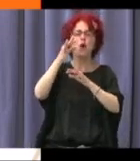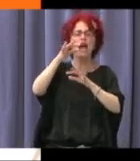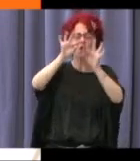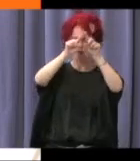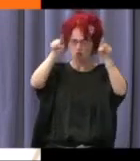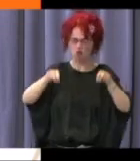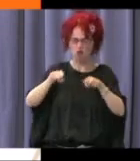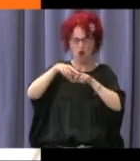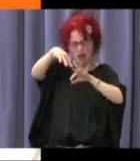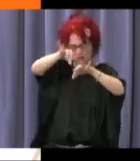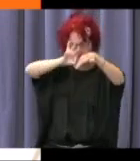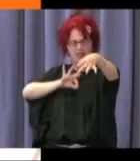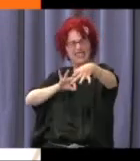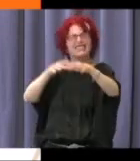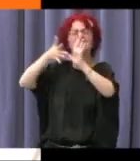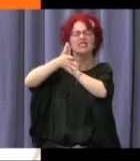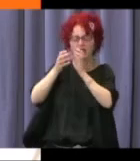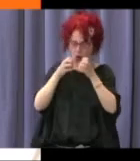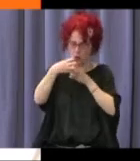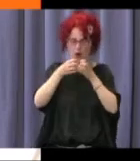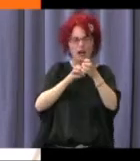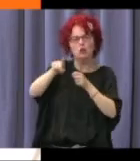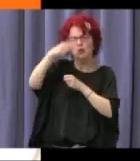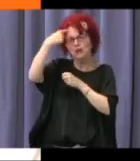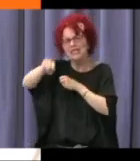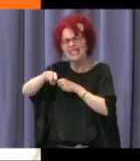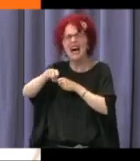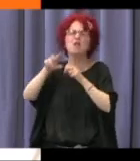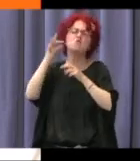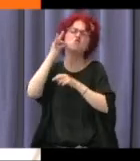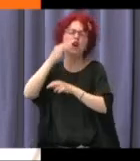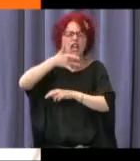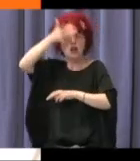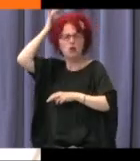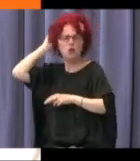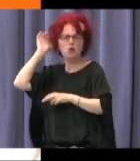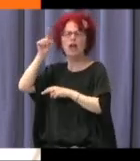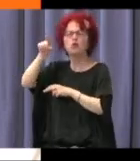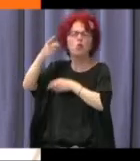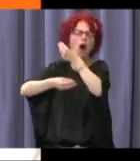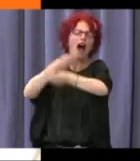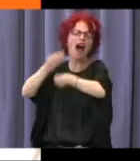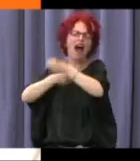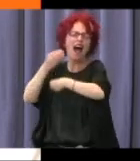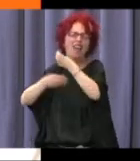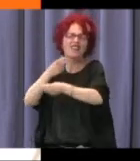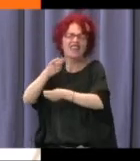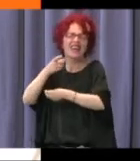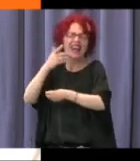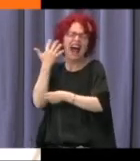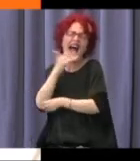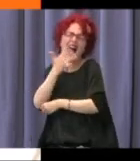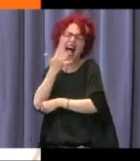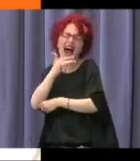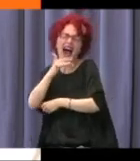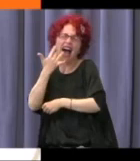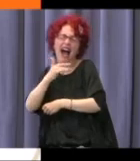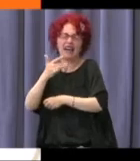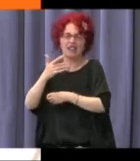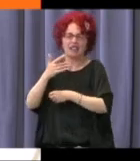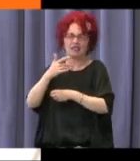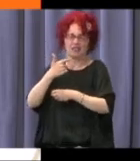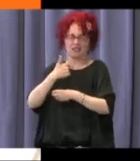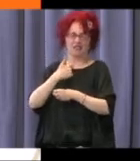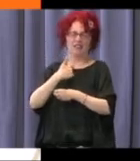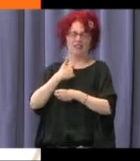rompecabezas. ¿Sabes cómo hacer reír a una rubia, y ya con la rubia, un lunes por la mañana? Claro, es que este chiste te vale para las dos cosas, para explicar